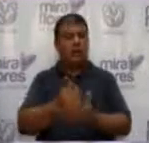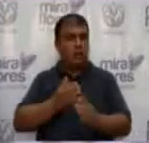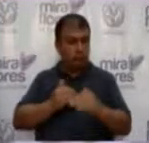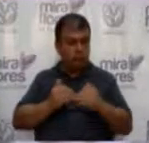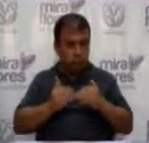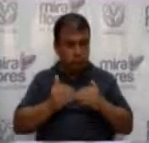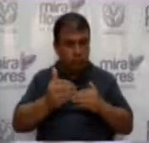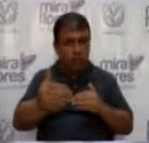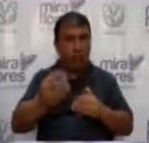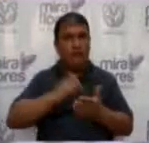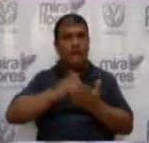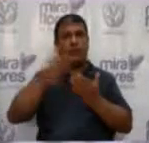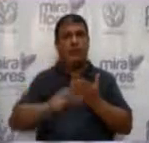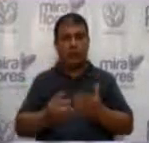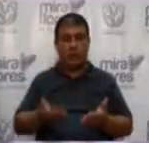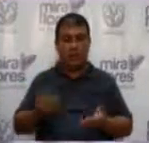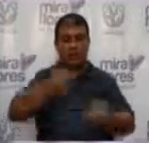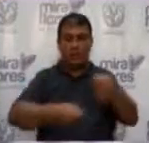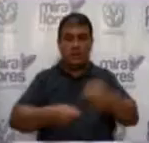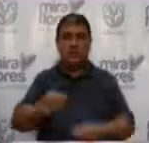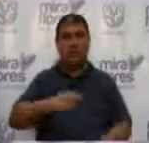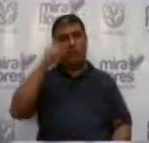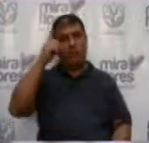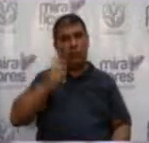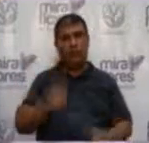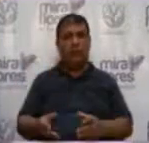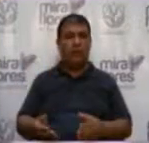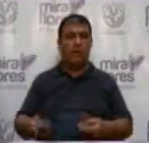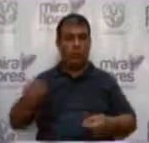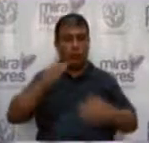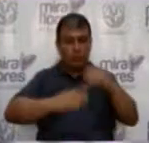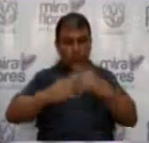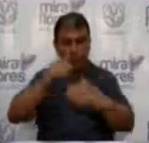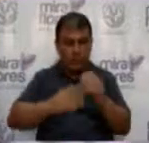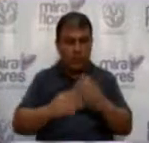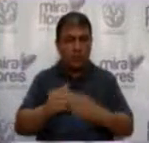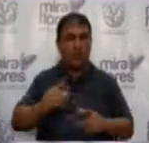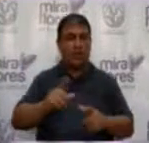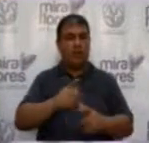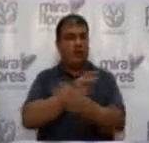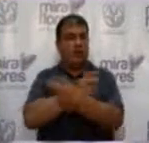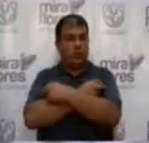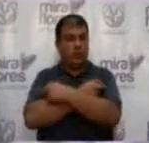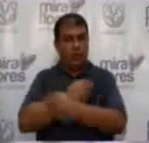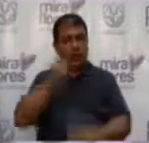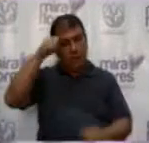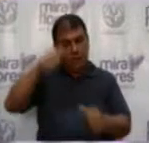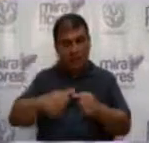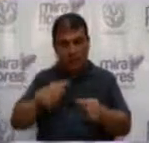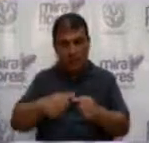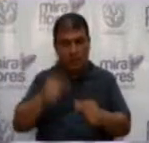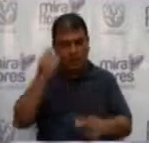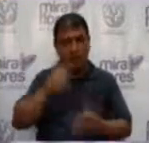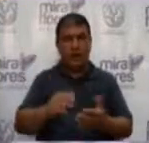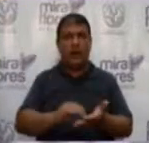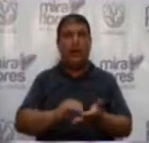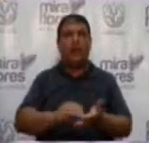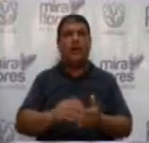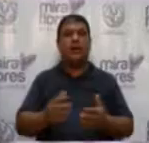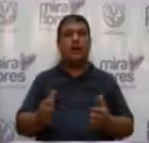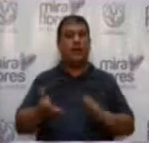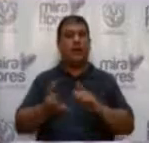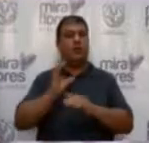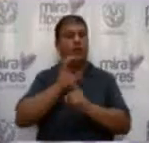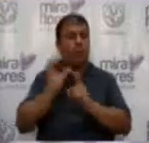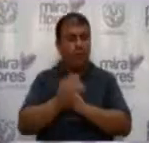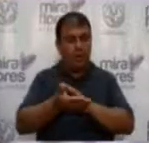continuar con el proyecto de inversión pública, construcción e implementación del lugar de la memoria para la consolidación de una cultura de paz